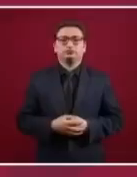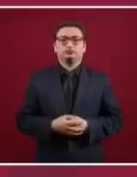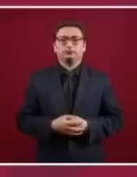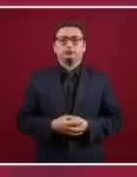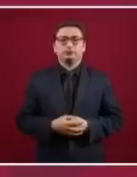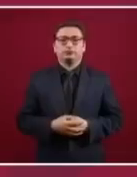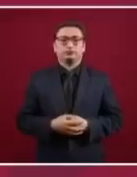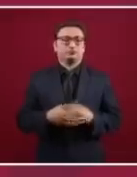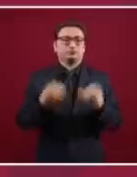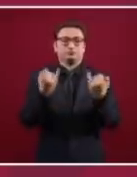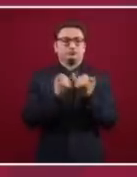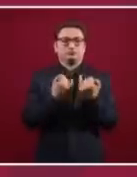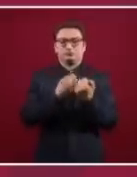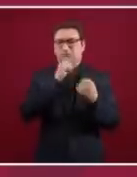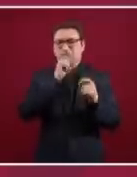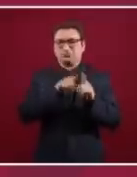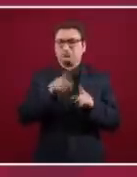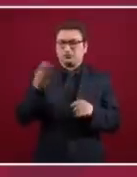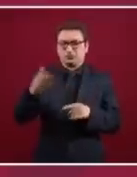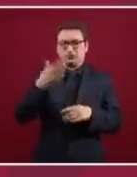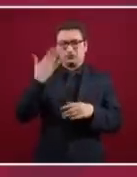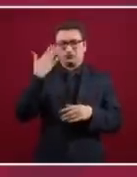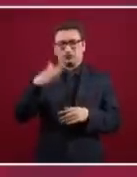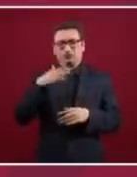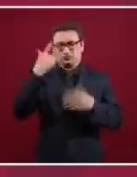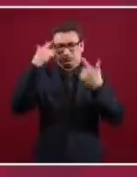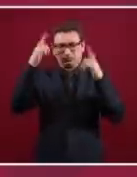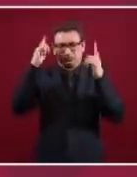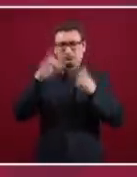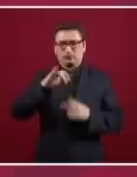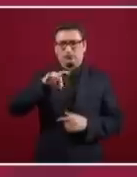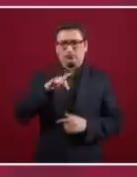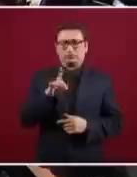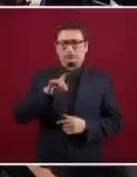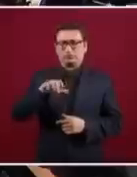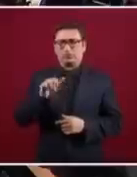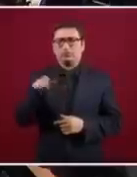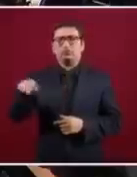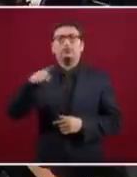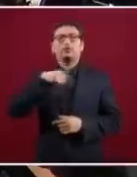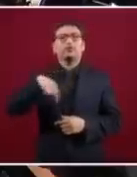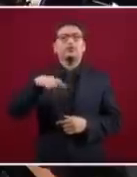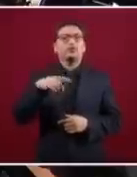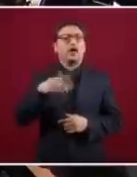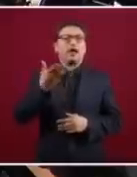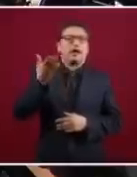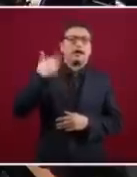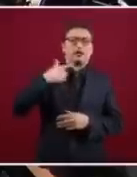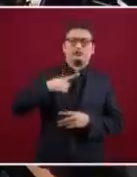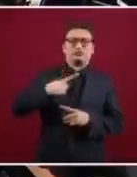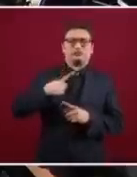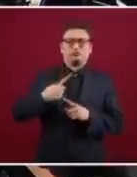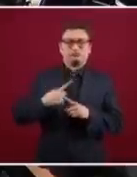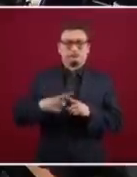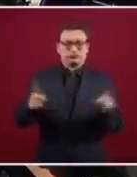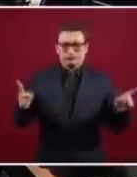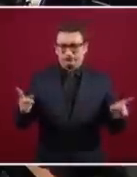y lo mismo la almirante ojeda y antes no era así